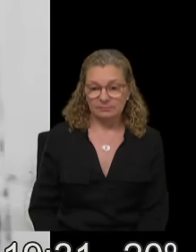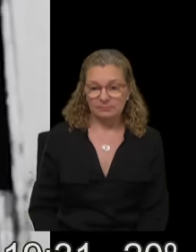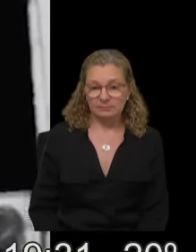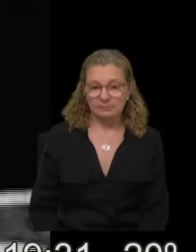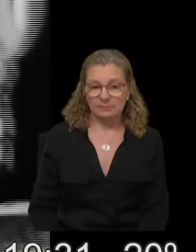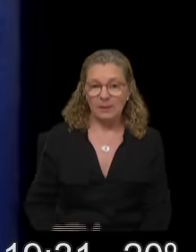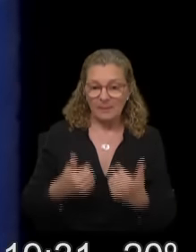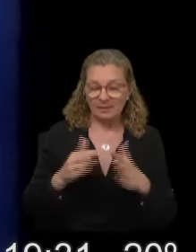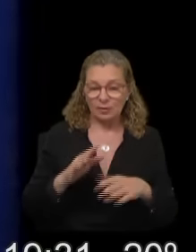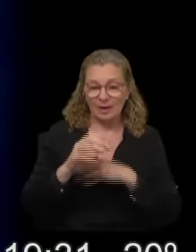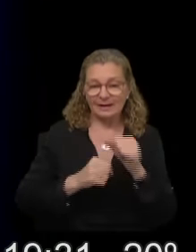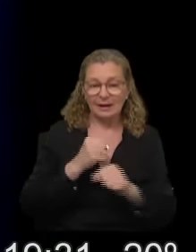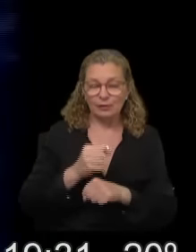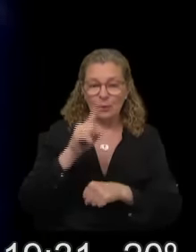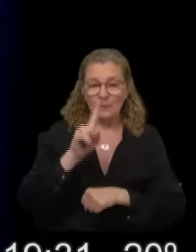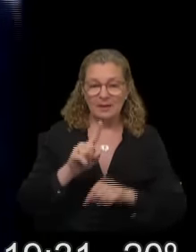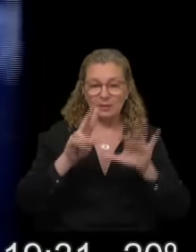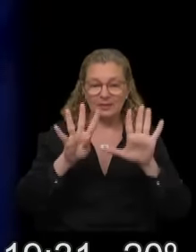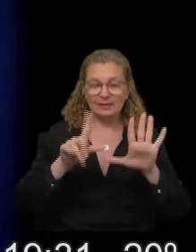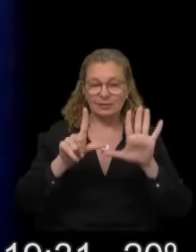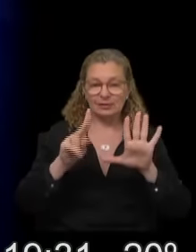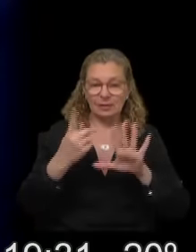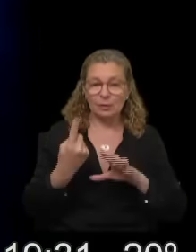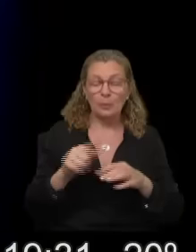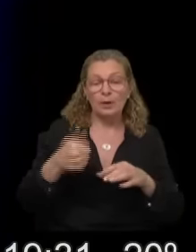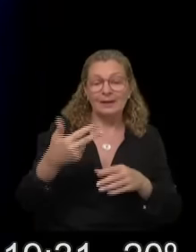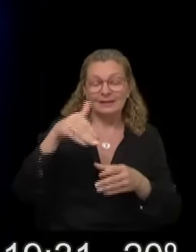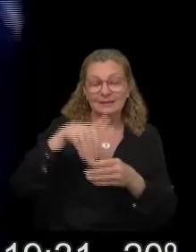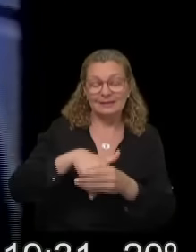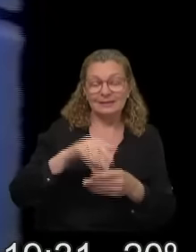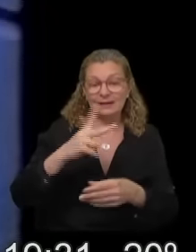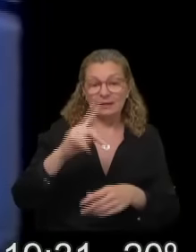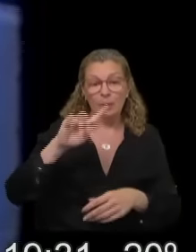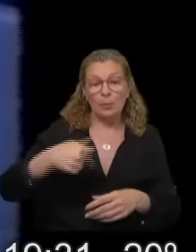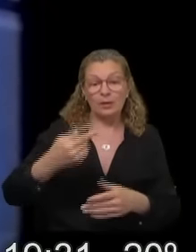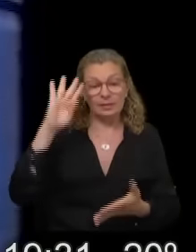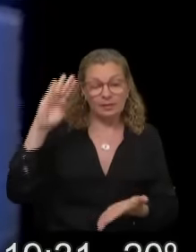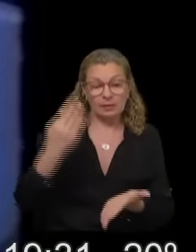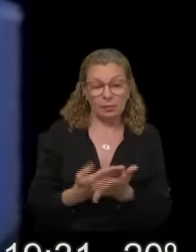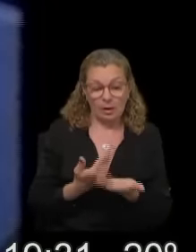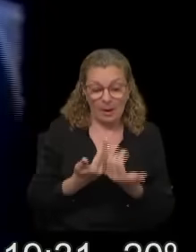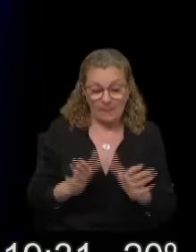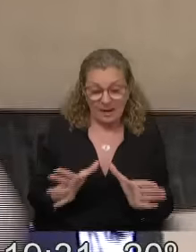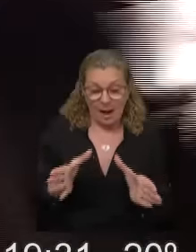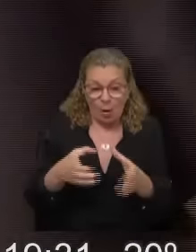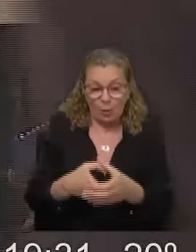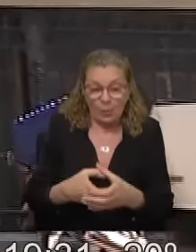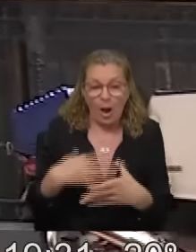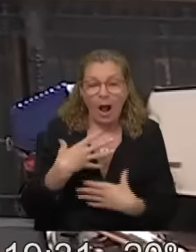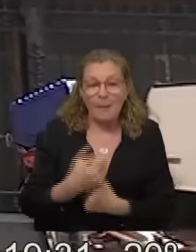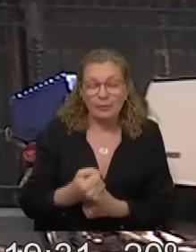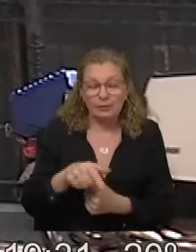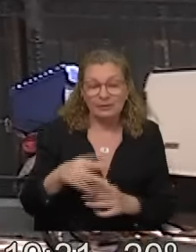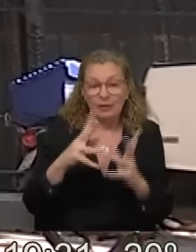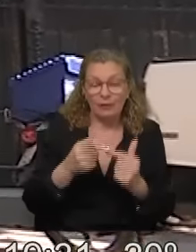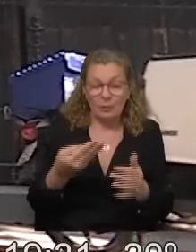debut electoral en 1971 y luego de las tres primeras elecciones postdictadura, no paraba de ampliar su base de apoyo. Para incluir este